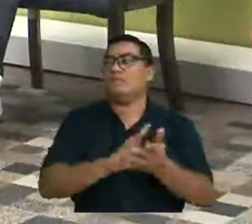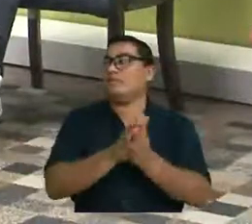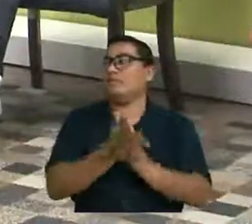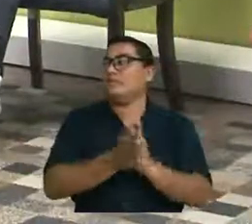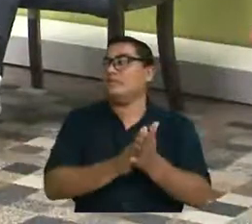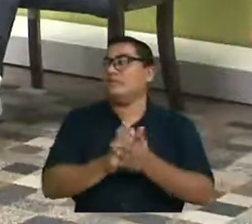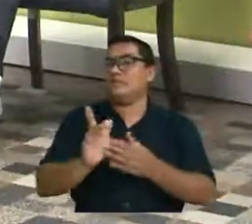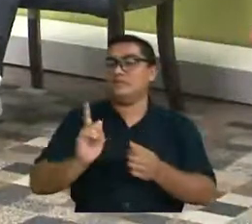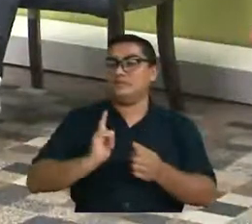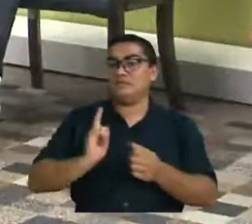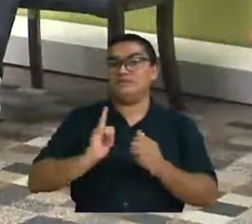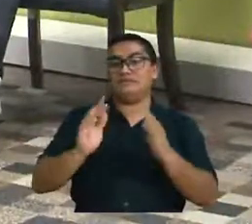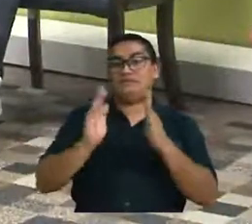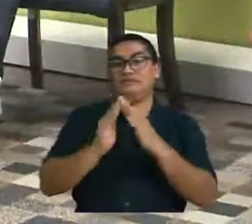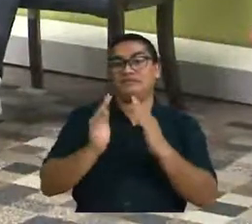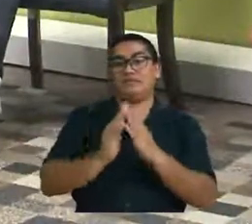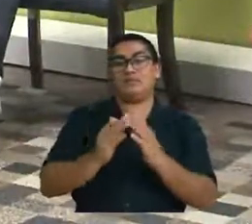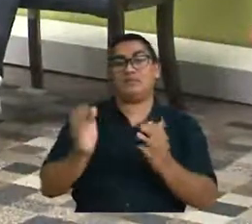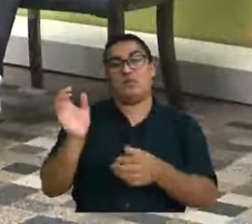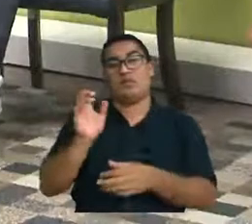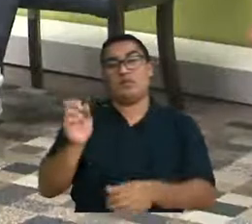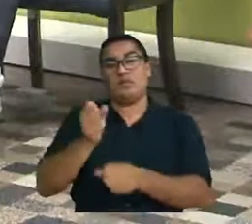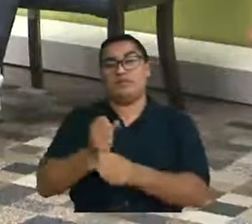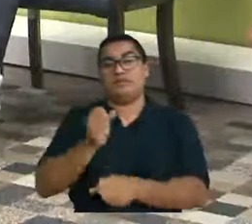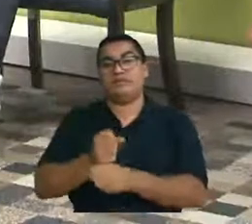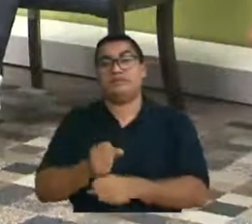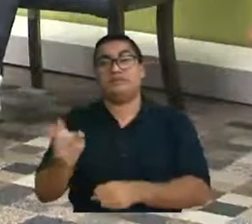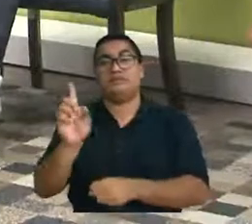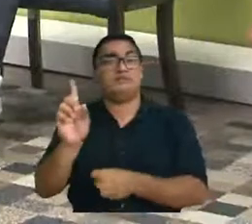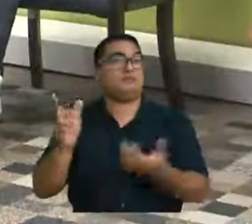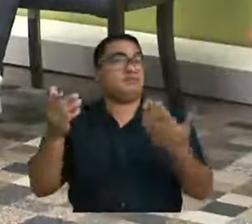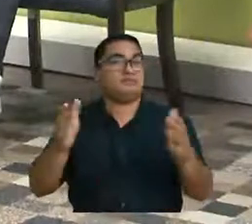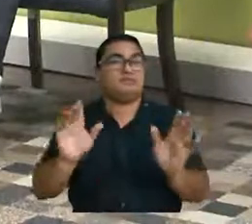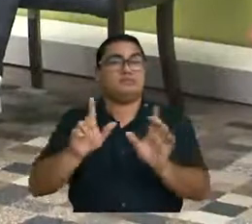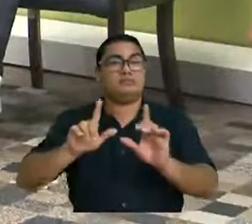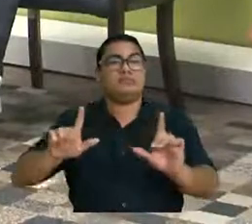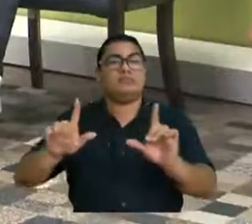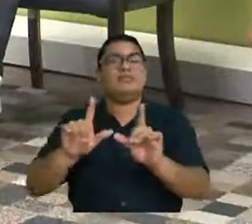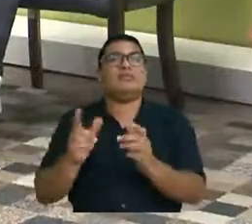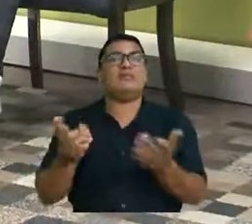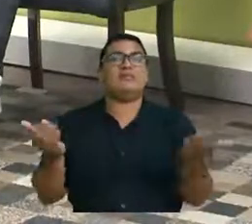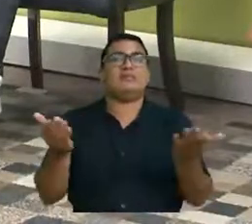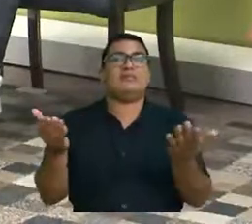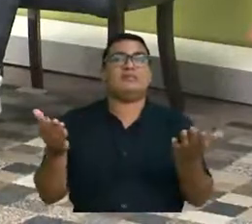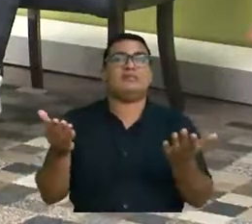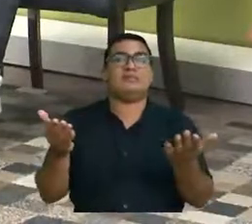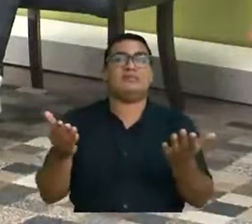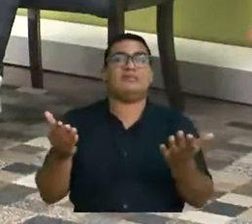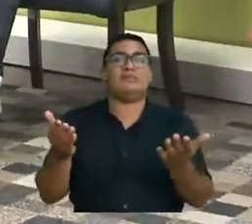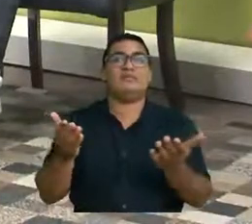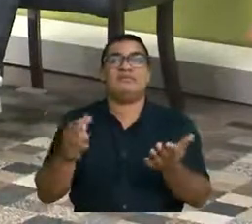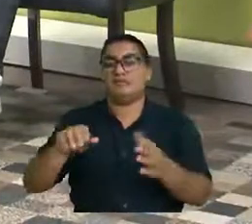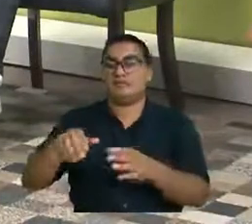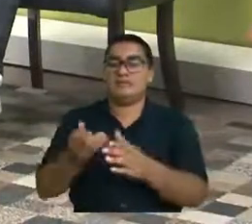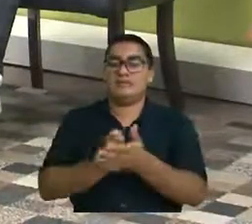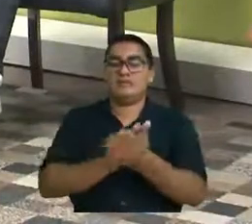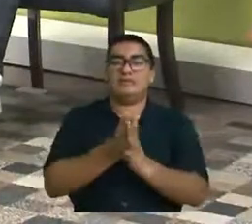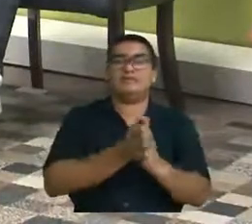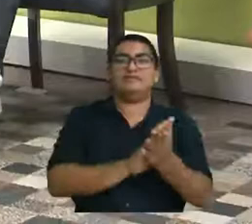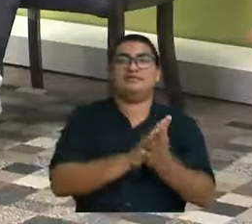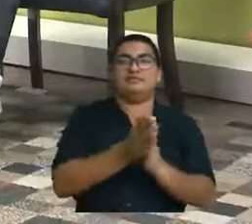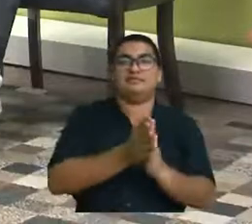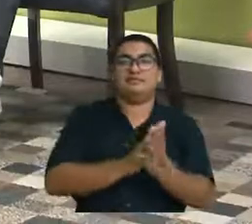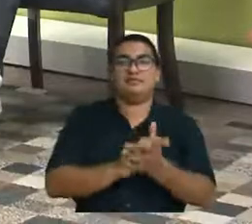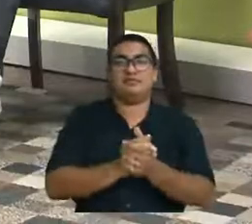tener en casa o en tu trabajo o donde vos estés poniendo una crema hidratante para después de estar el